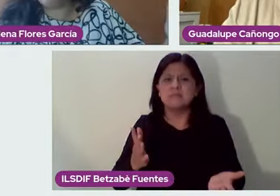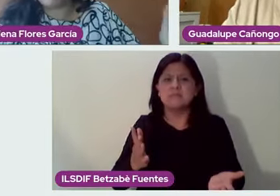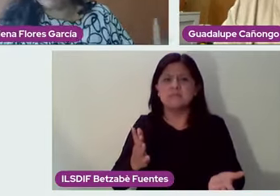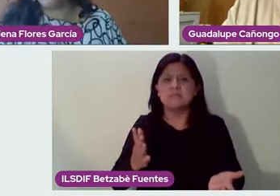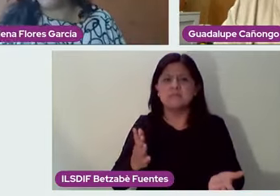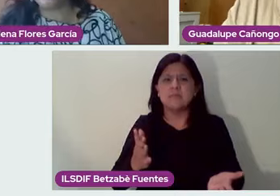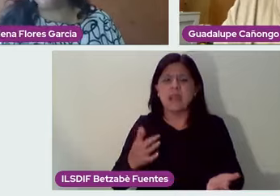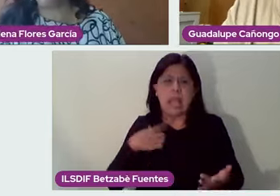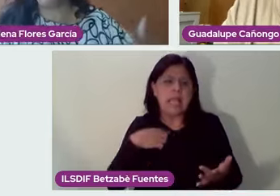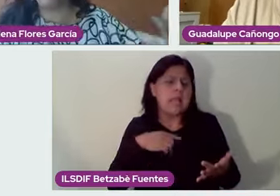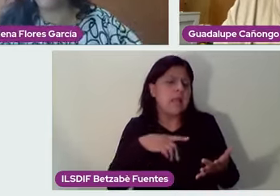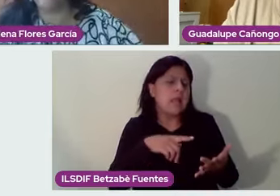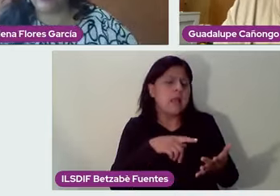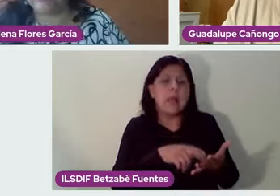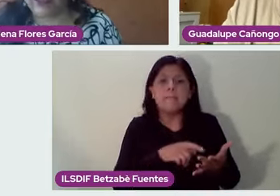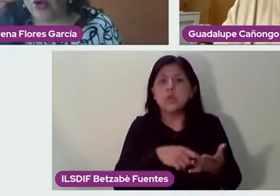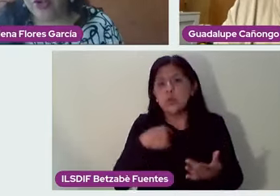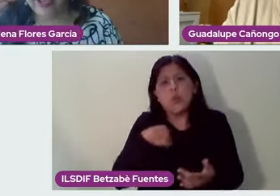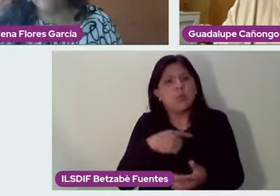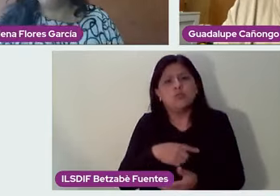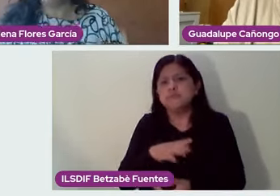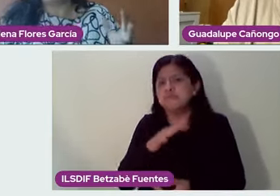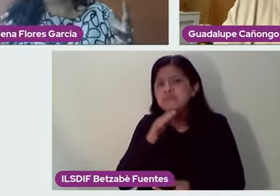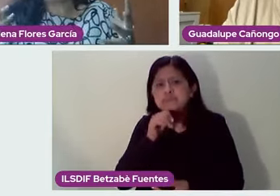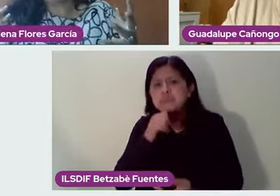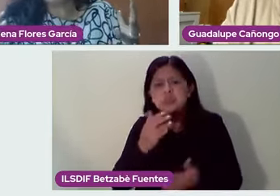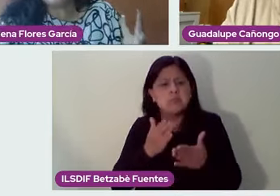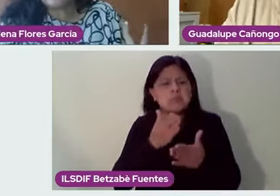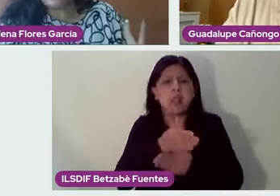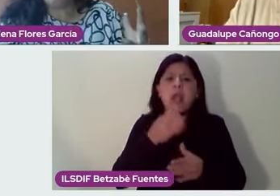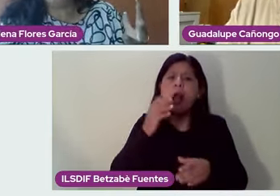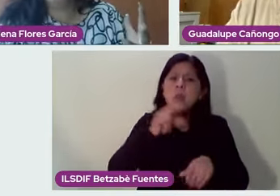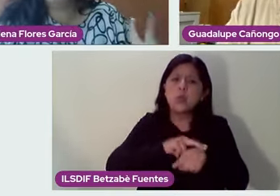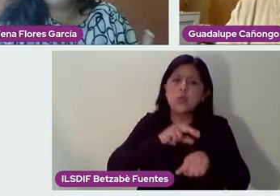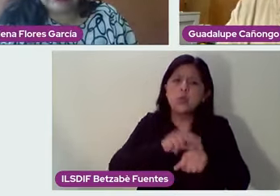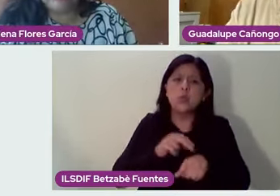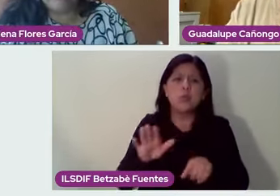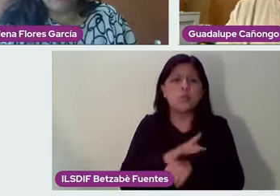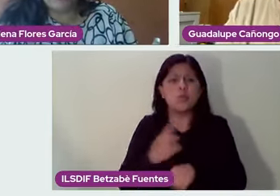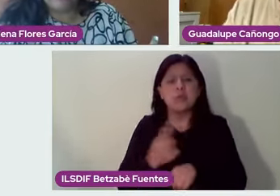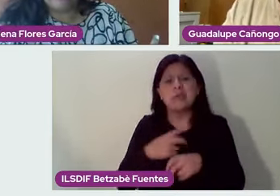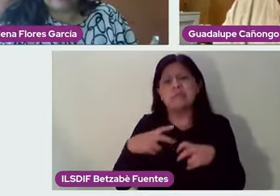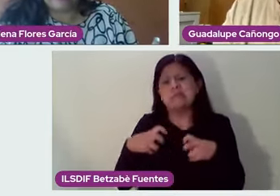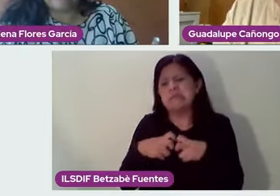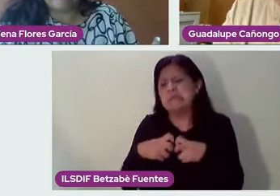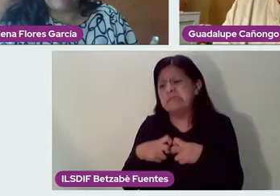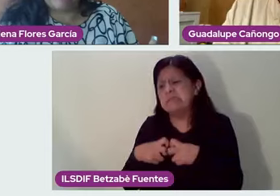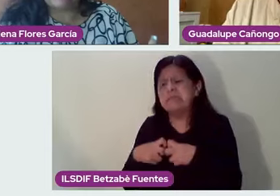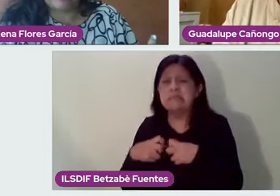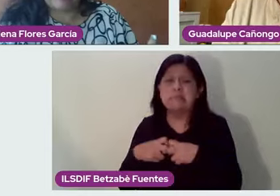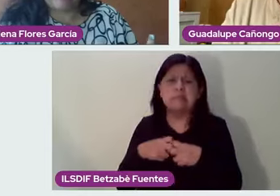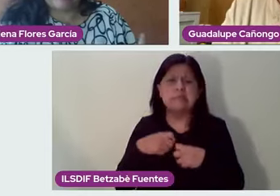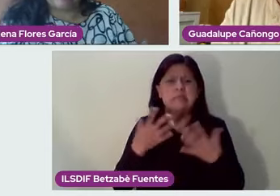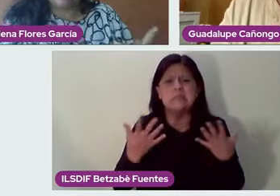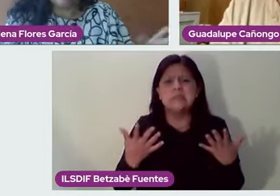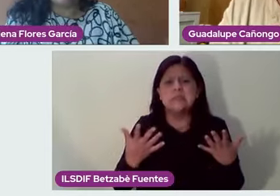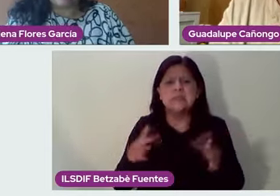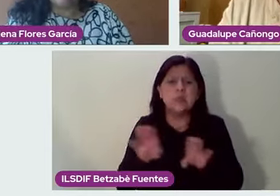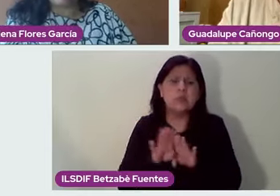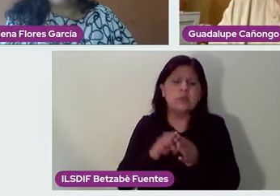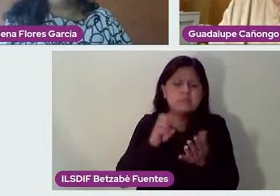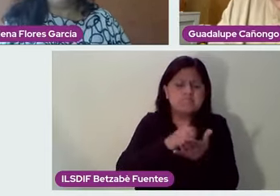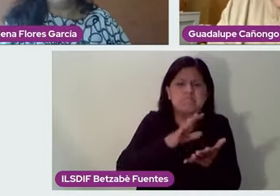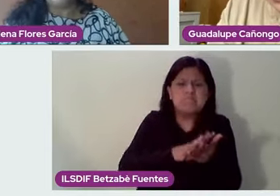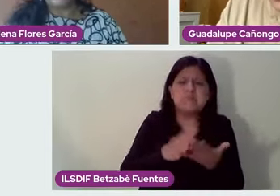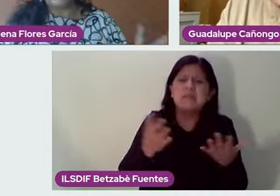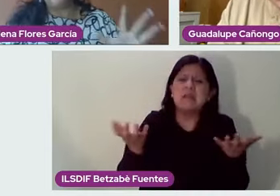dicen, en mi caso no he ido a mi consulta de córnea porque me estresa muchísimo el tema de sacar la cita en